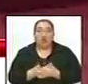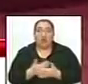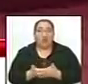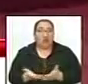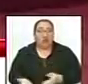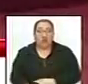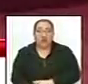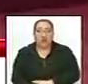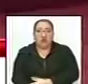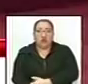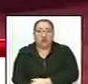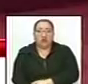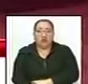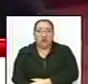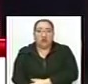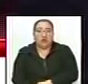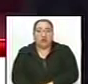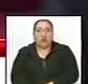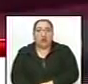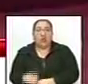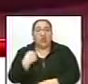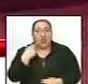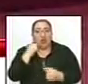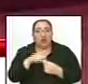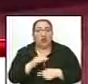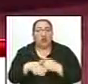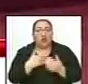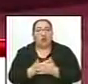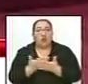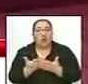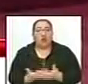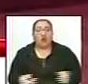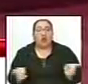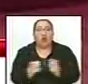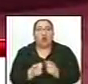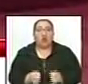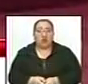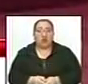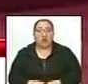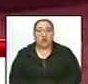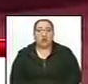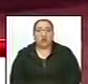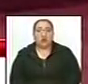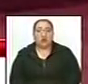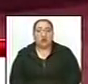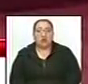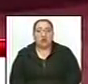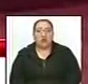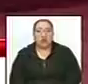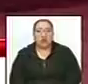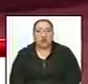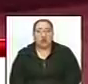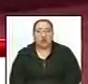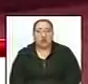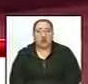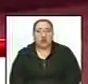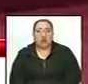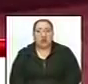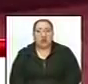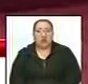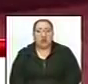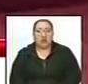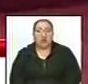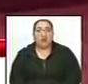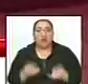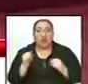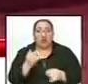probabilidad, carece de absoluta objetividad y pruebas concretas. En el informe, presidente, se señala